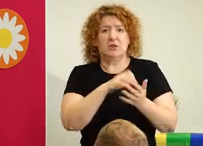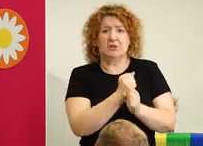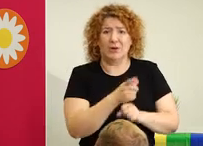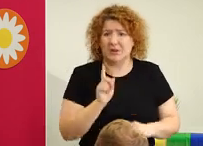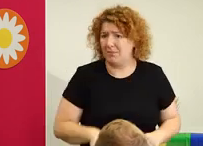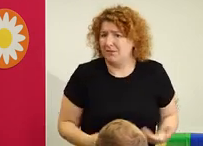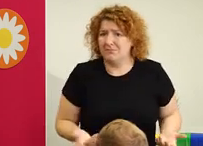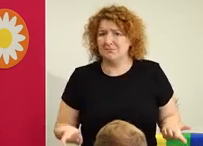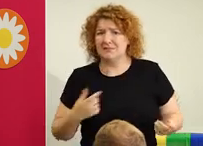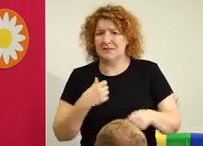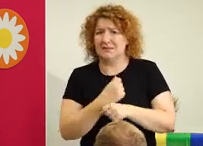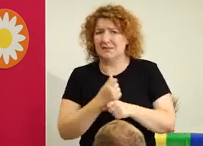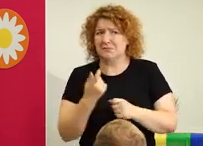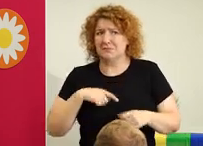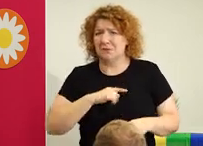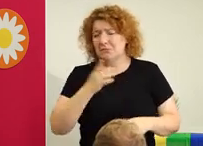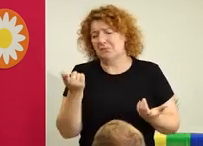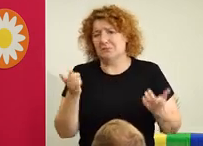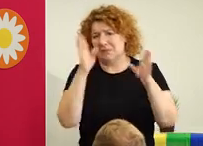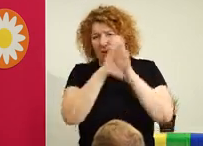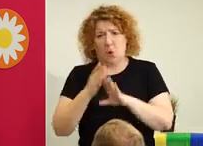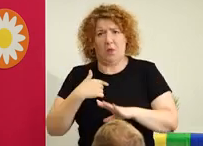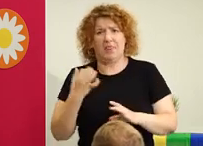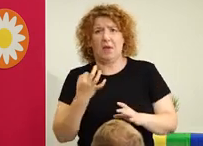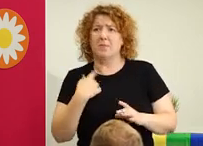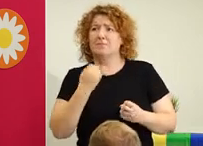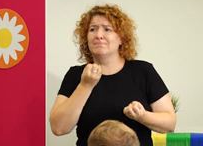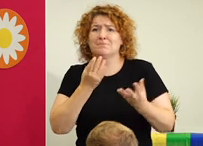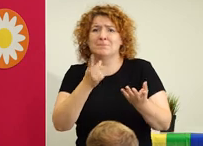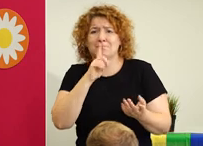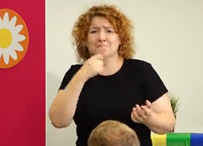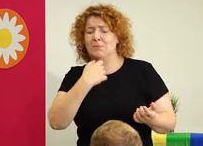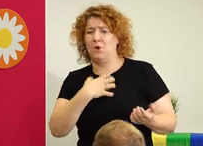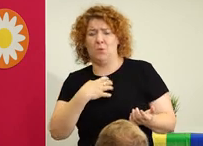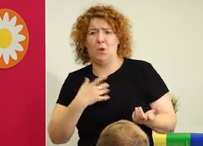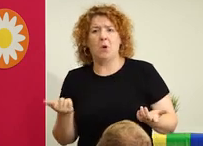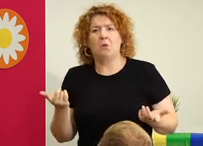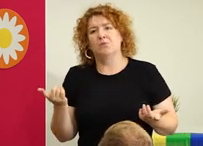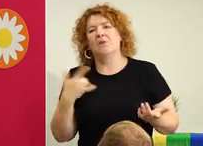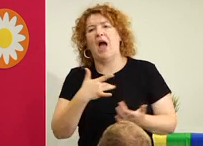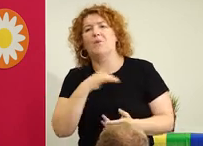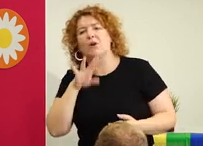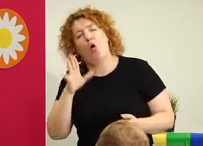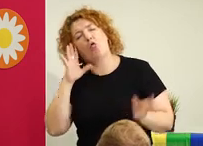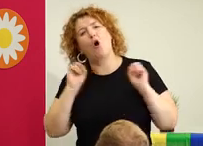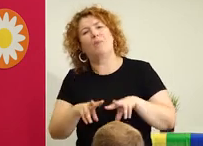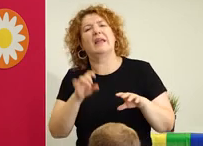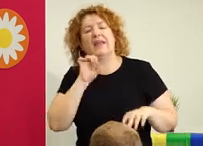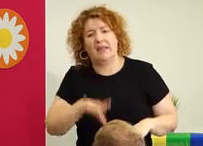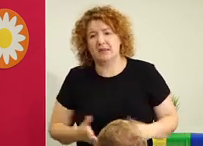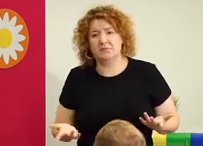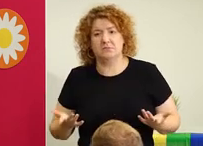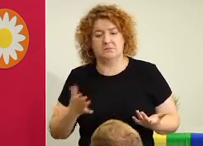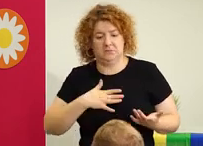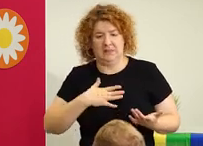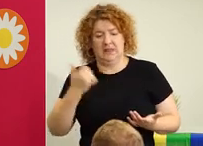trabajo nadie tiene por qué esconder quién es, pero no solo quién ama o con quién ha dormido la noche anterior, sino cuál es su expresión de